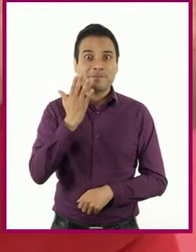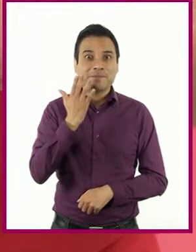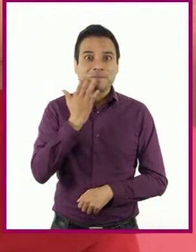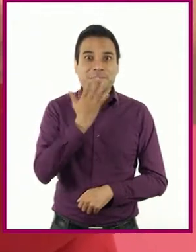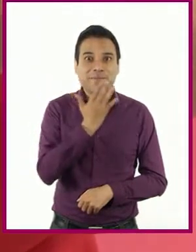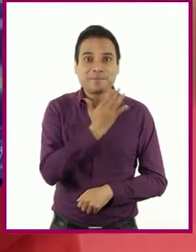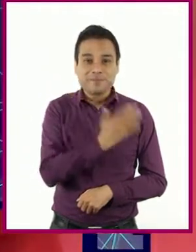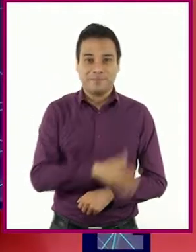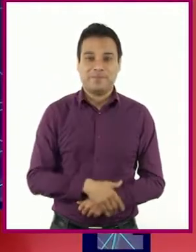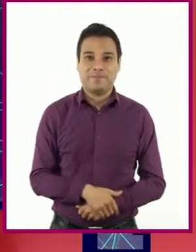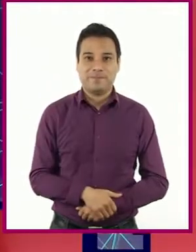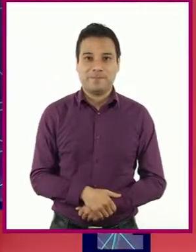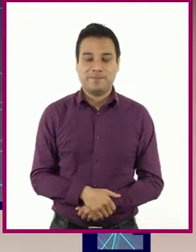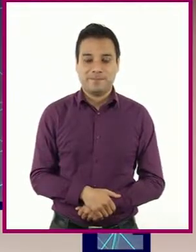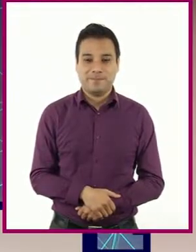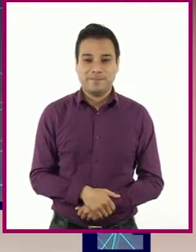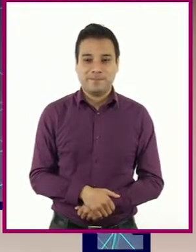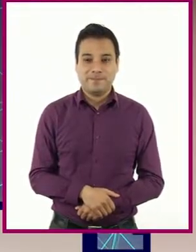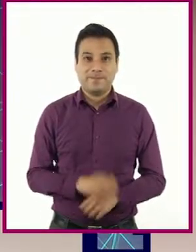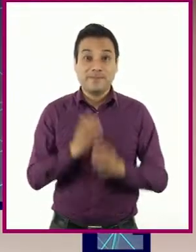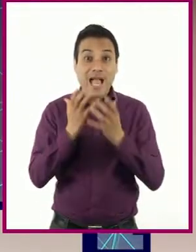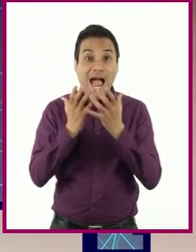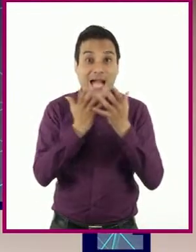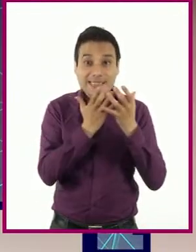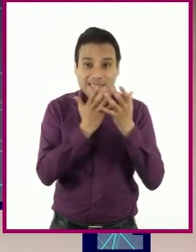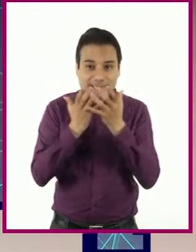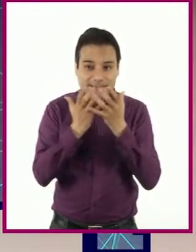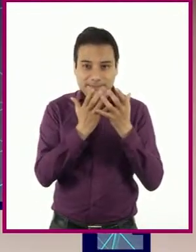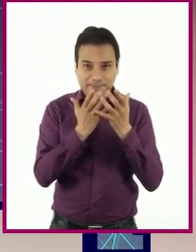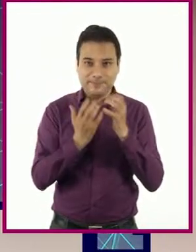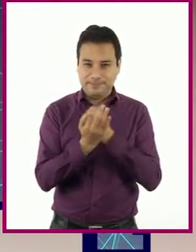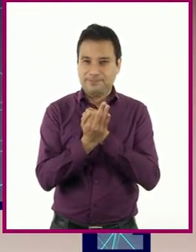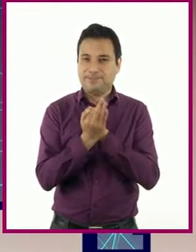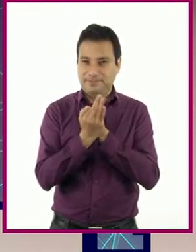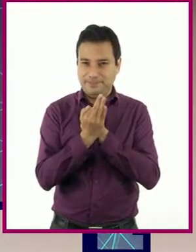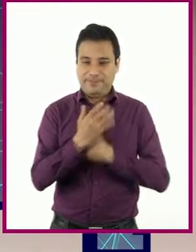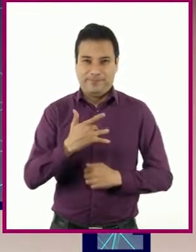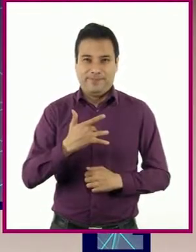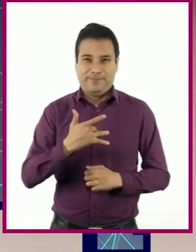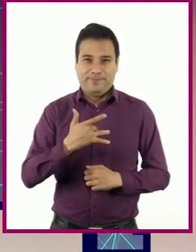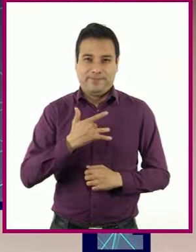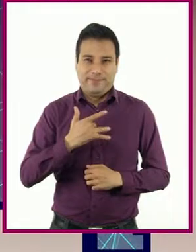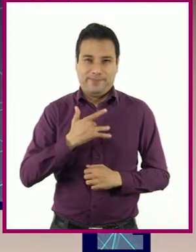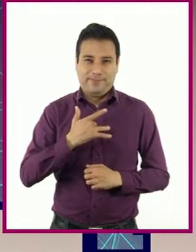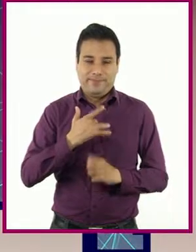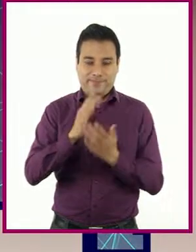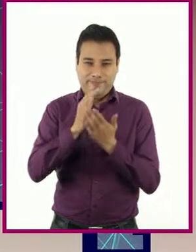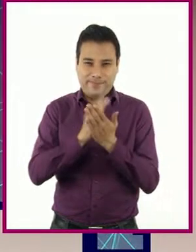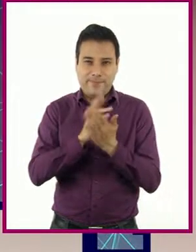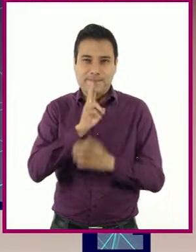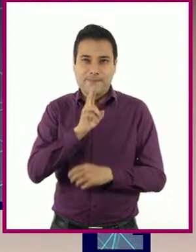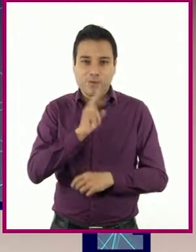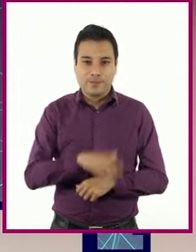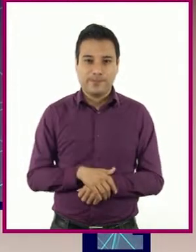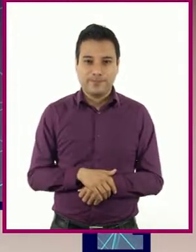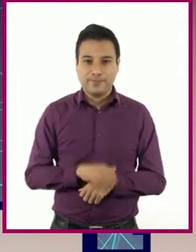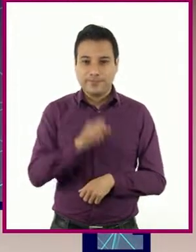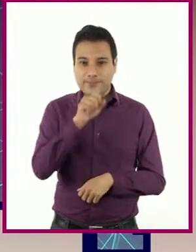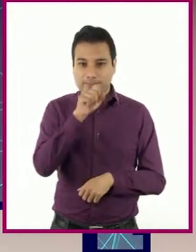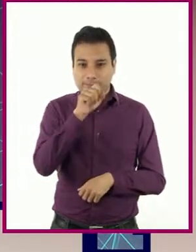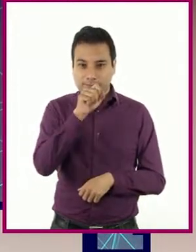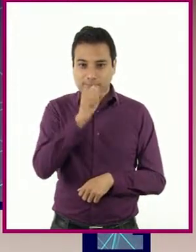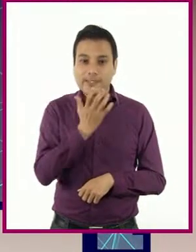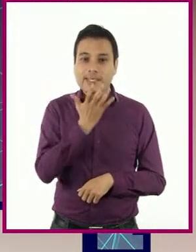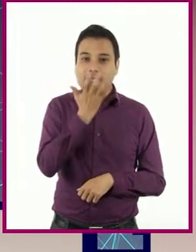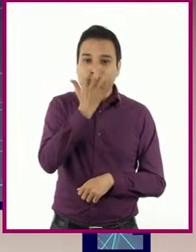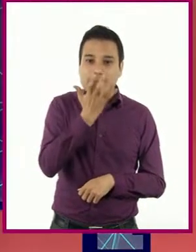sesión. La sandía previene enfermedades cardiovasculares. La jícama te aporta ácido fólico, vitaminas